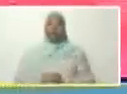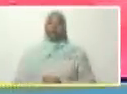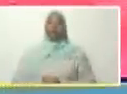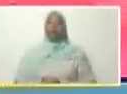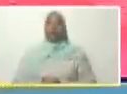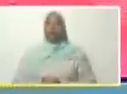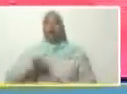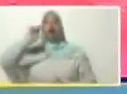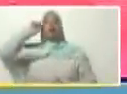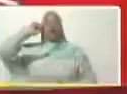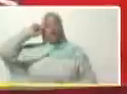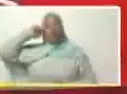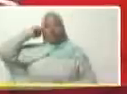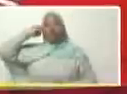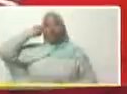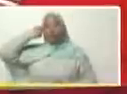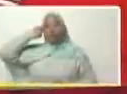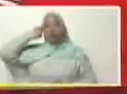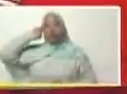Lo recuerdo.